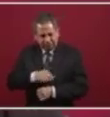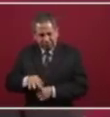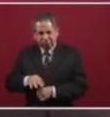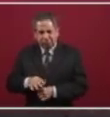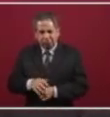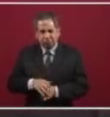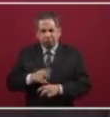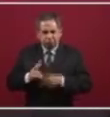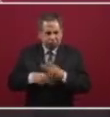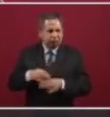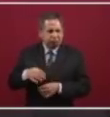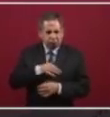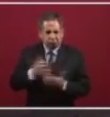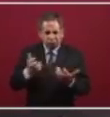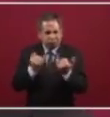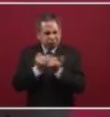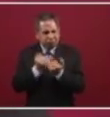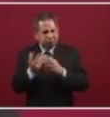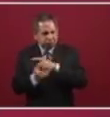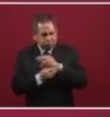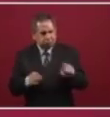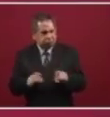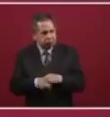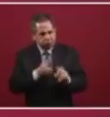Nosotros podríamos hacer lo mismo,